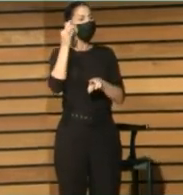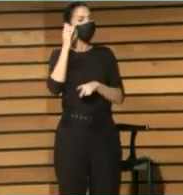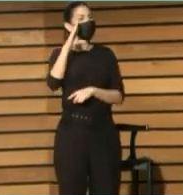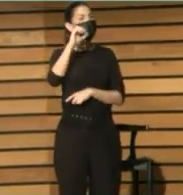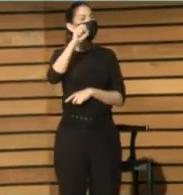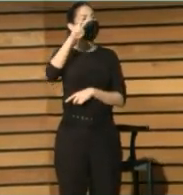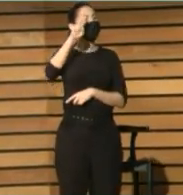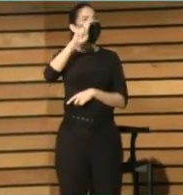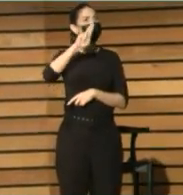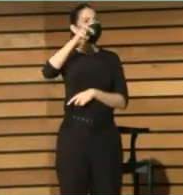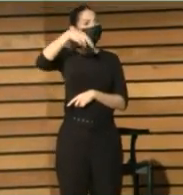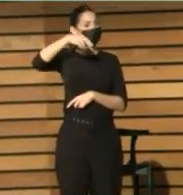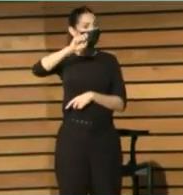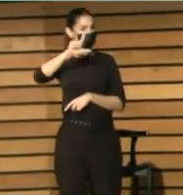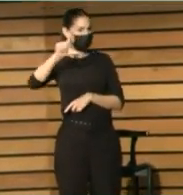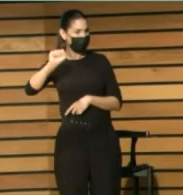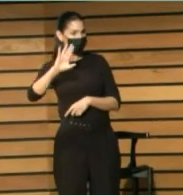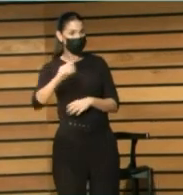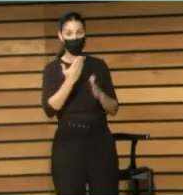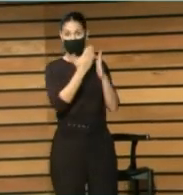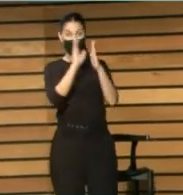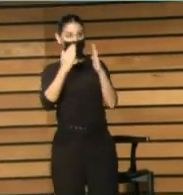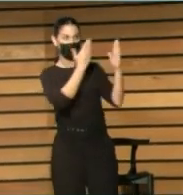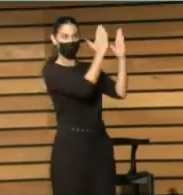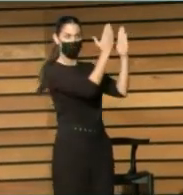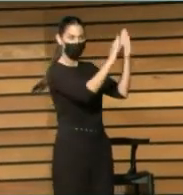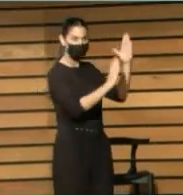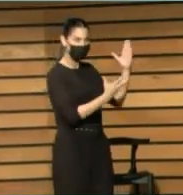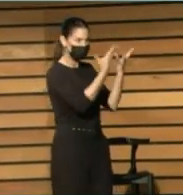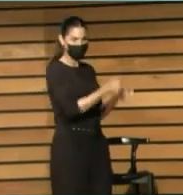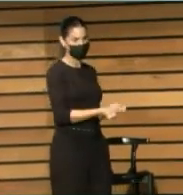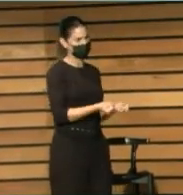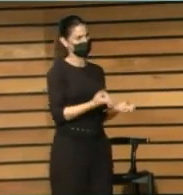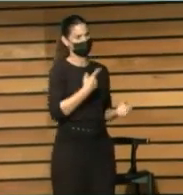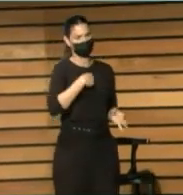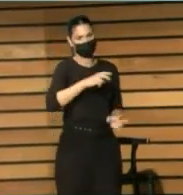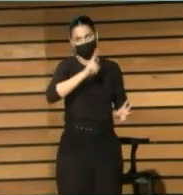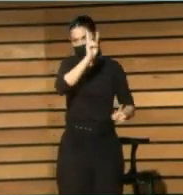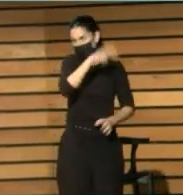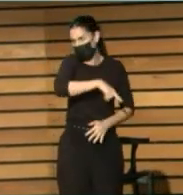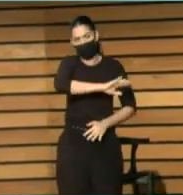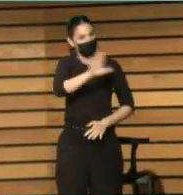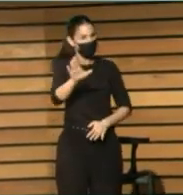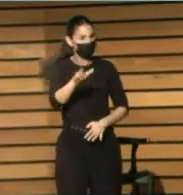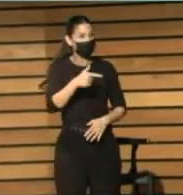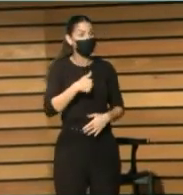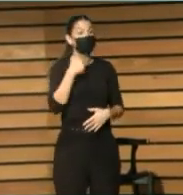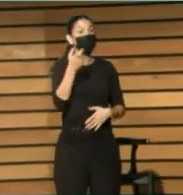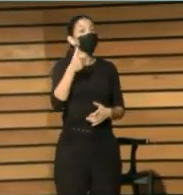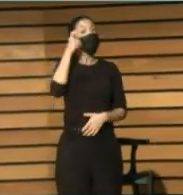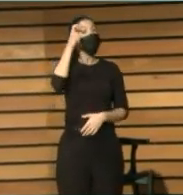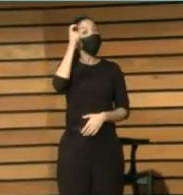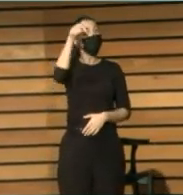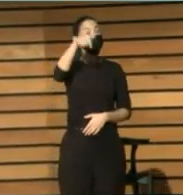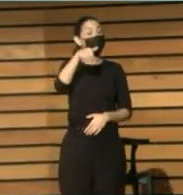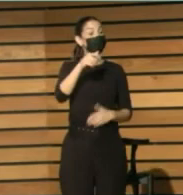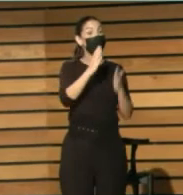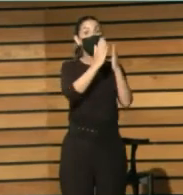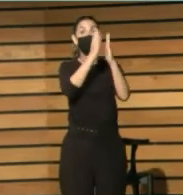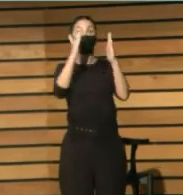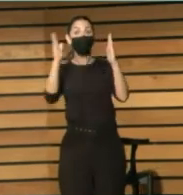llenarás tú en tu vida». Fue por entonces cuando fui a la única biblioteca de mi pueblo, el Puerto de la